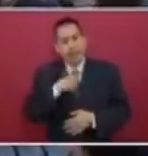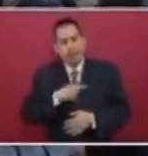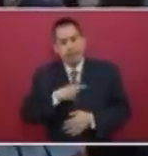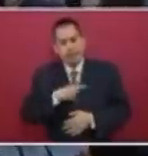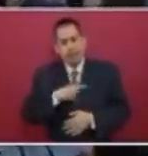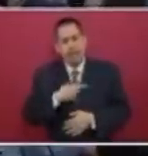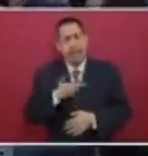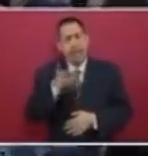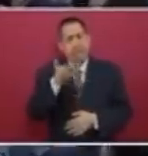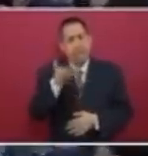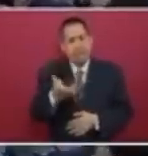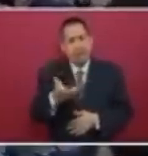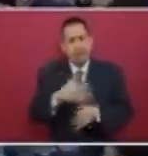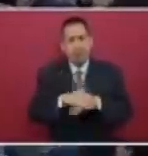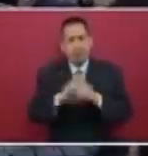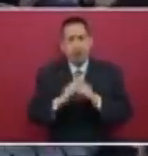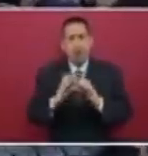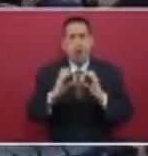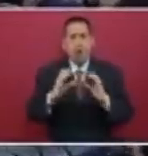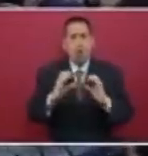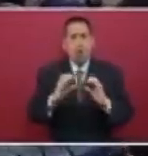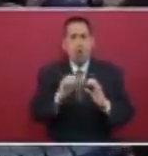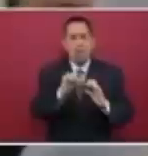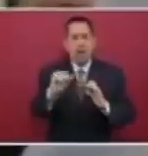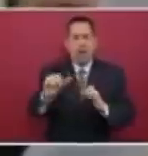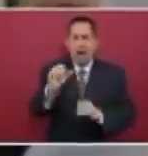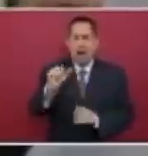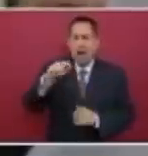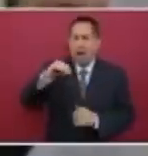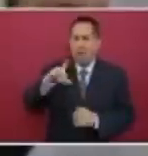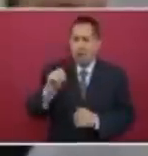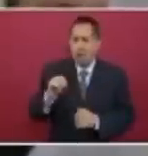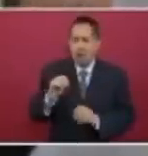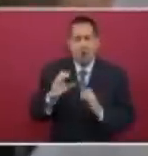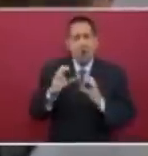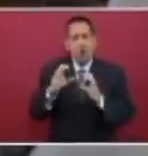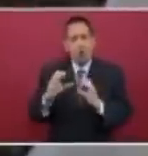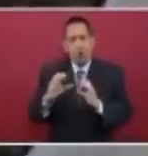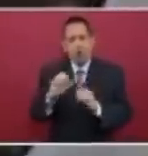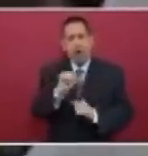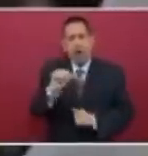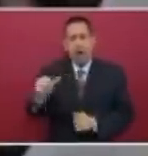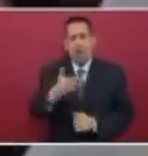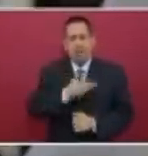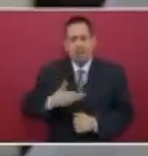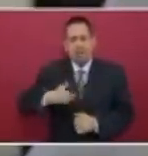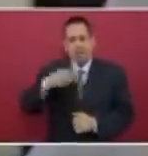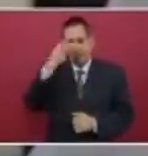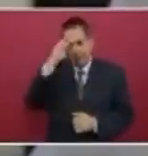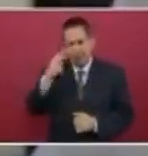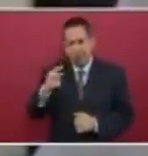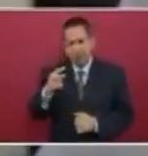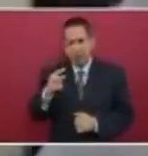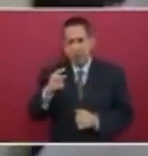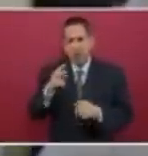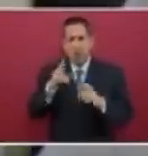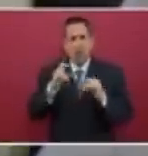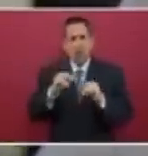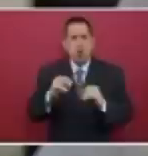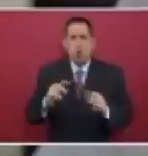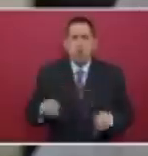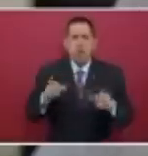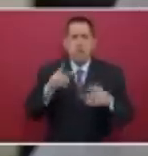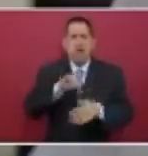pida por favor que cuide usted andrés manuel lópez obrador que cuide usted al presidente de méxico que no venda el avión